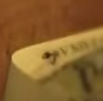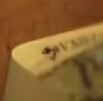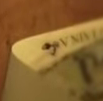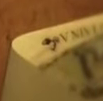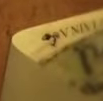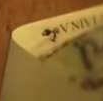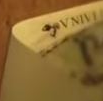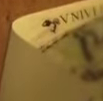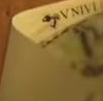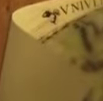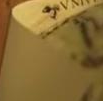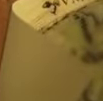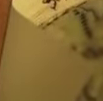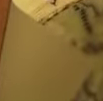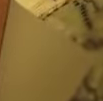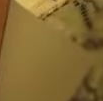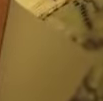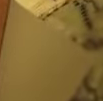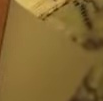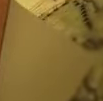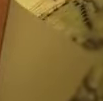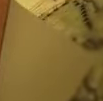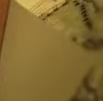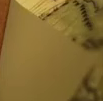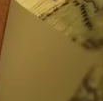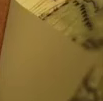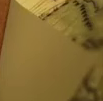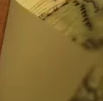Es un mono que no es un mono y parece un